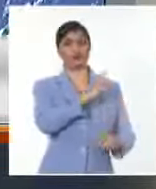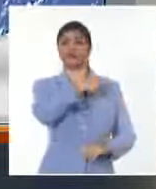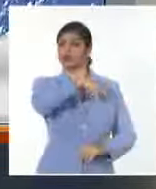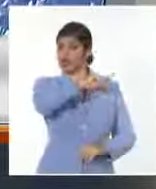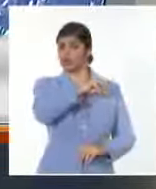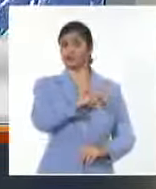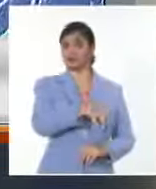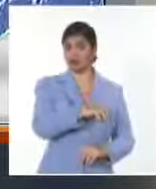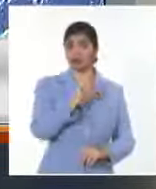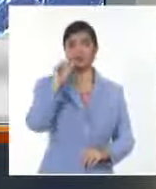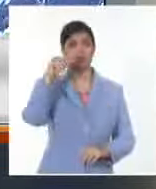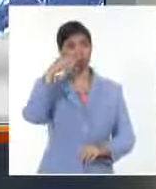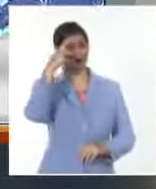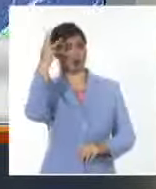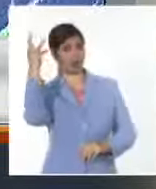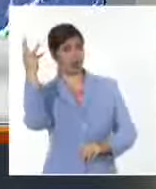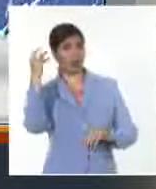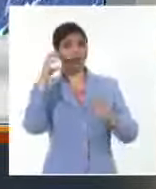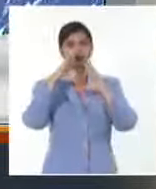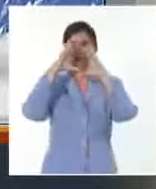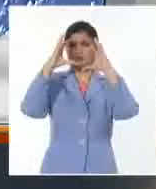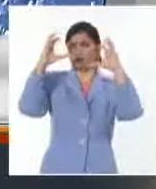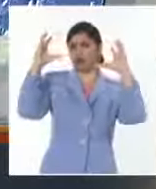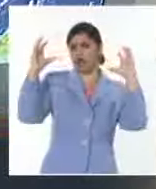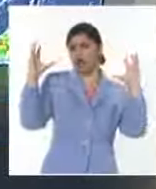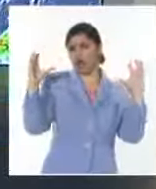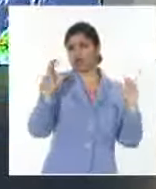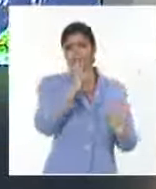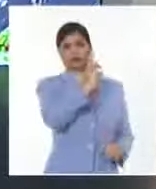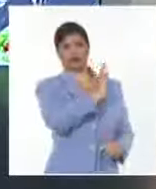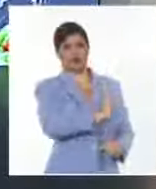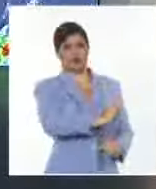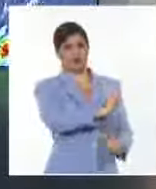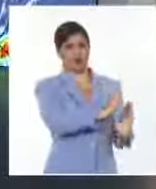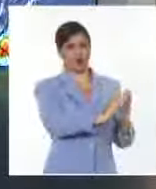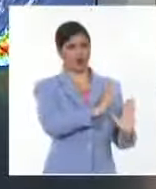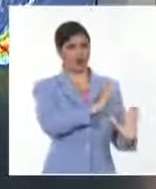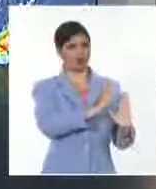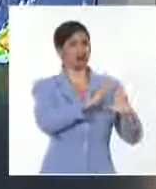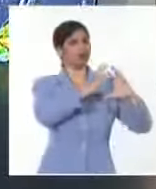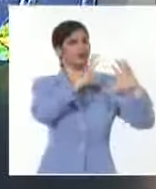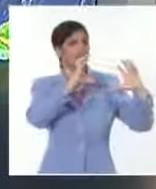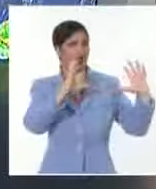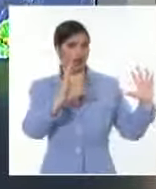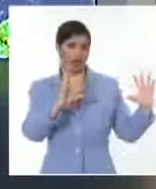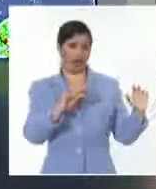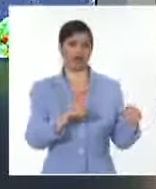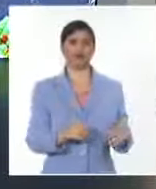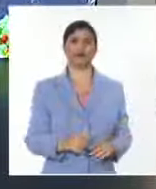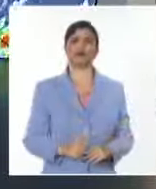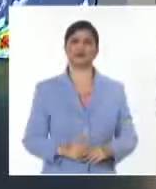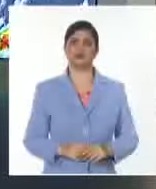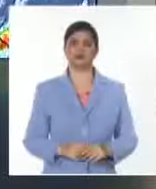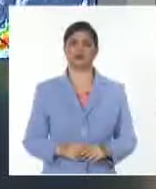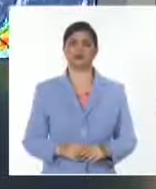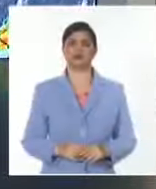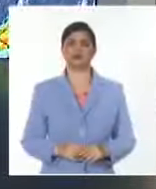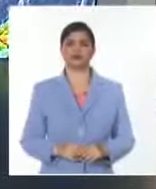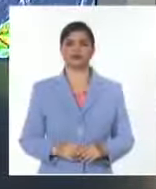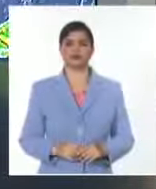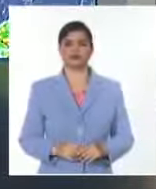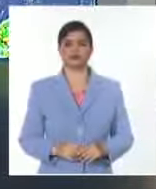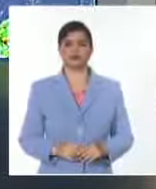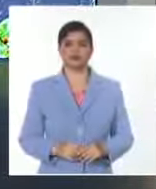madrugada permanecen los nublados en el Oriente asociados al aumento de la humedad sobre todo los niveles medios y bajos de la atmósfera y la inestabilidad en esta parte del